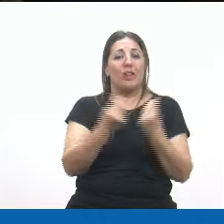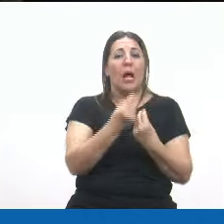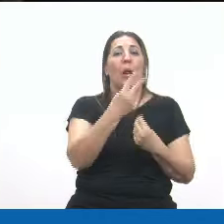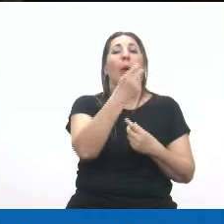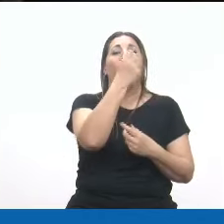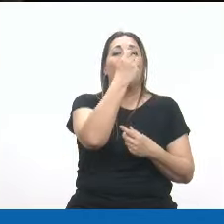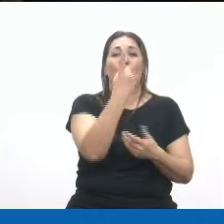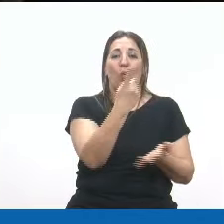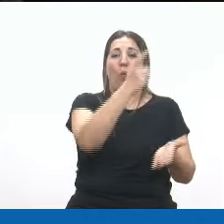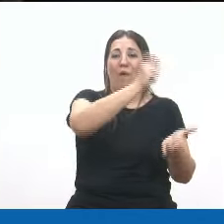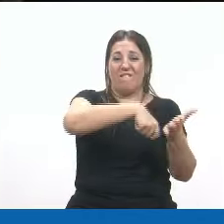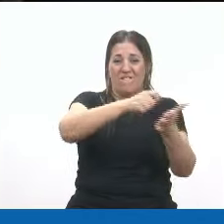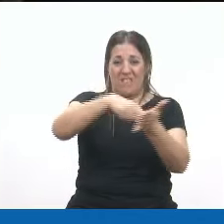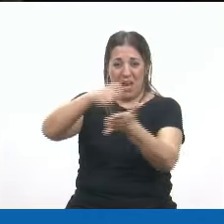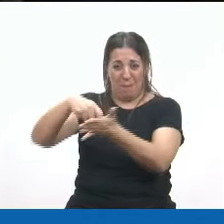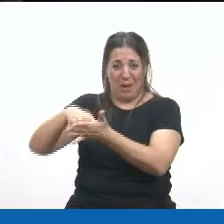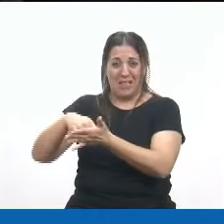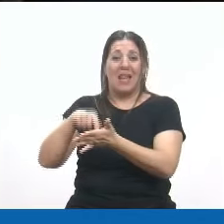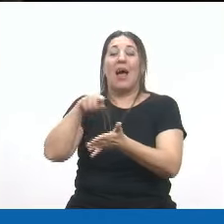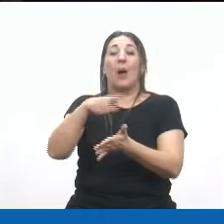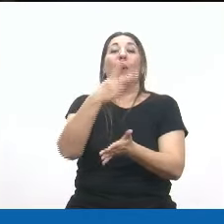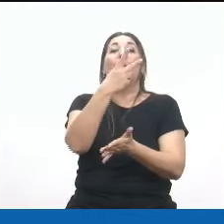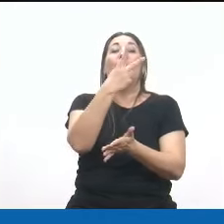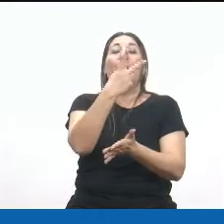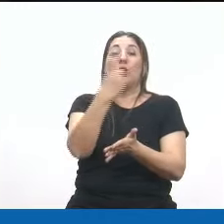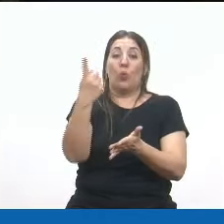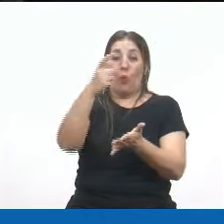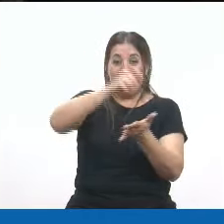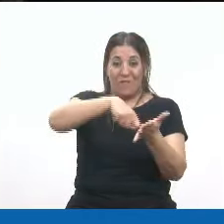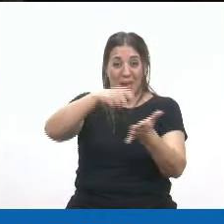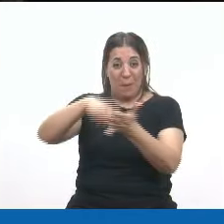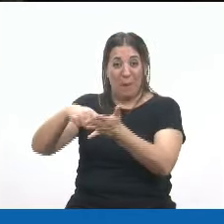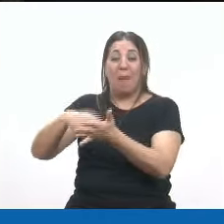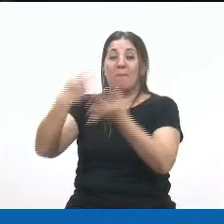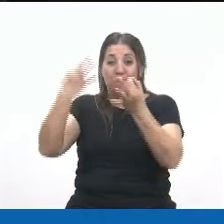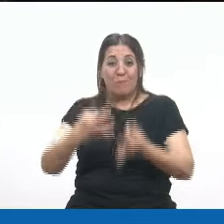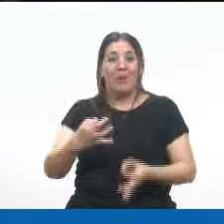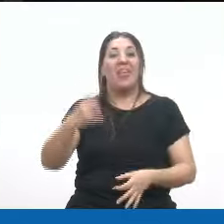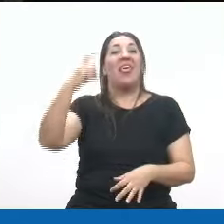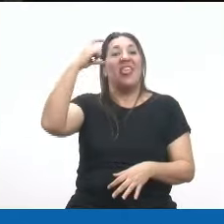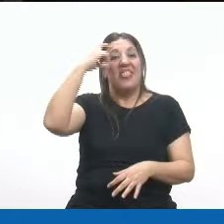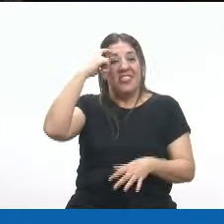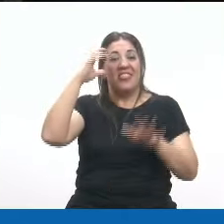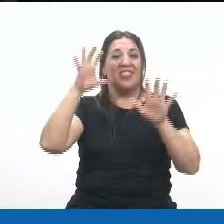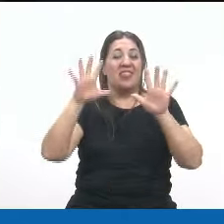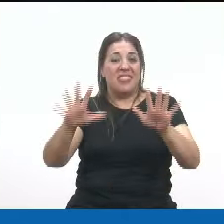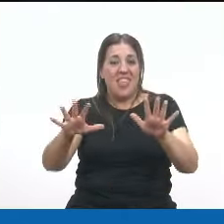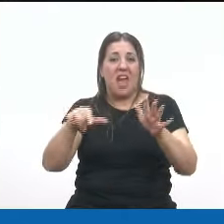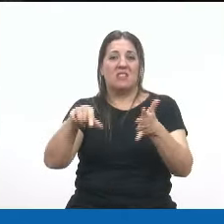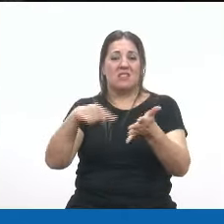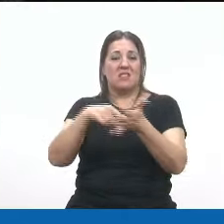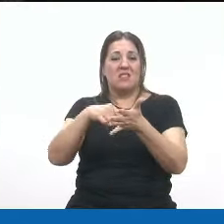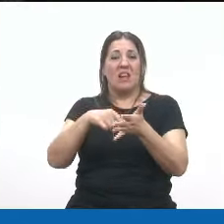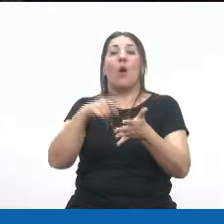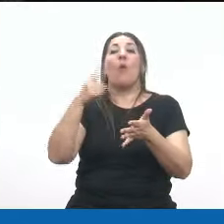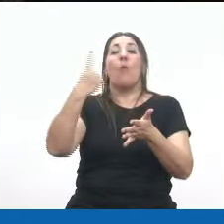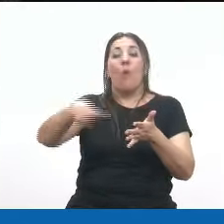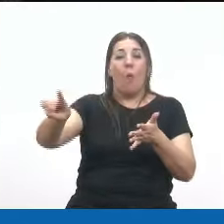firmas de esas 21 firmas 10 decían en disiden cuando se